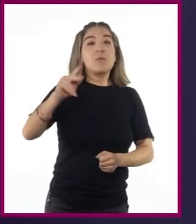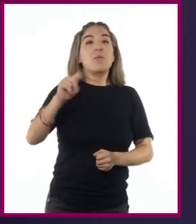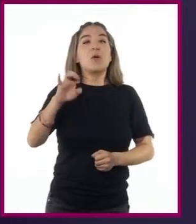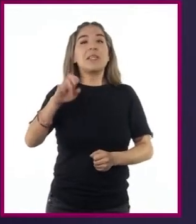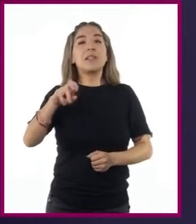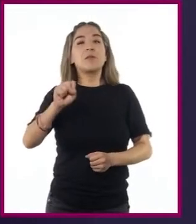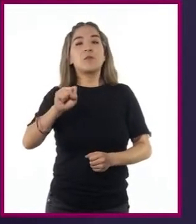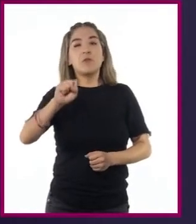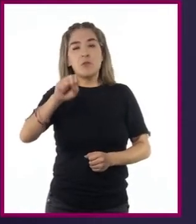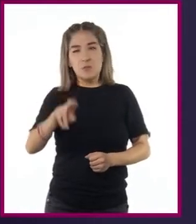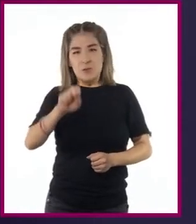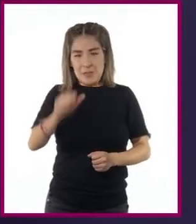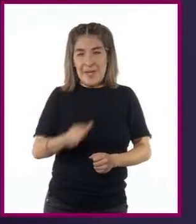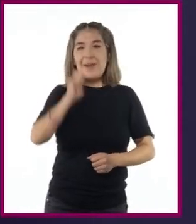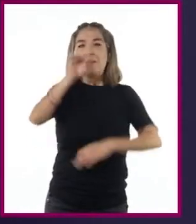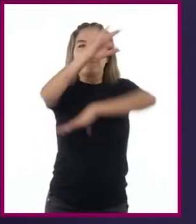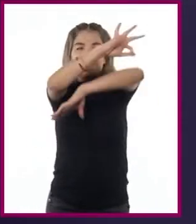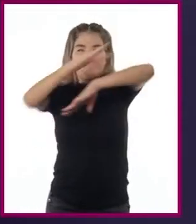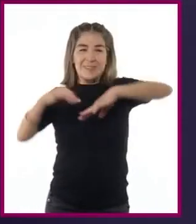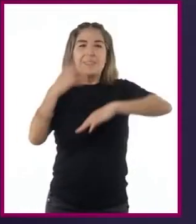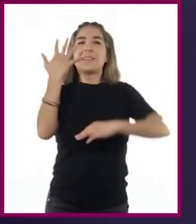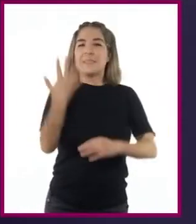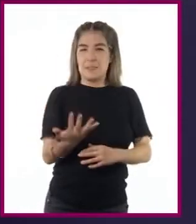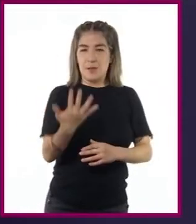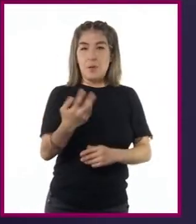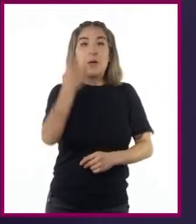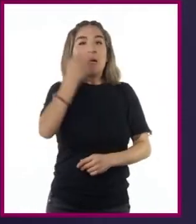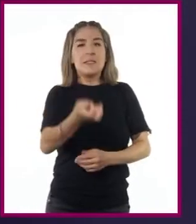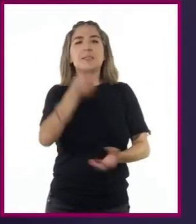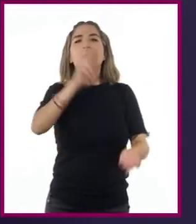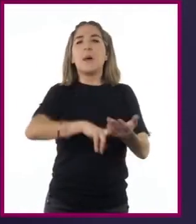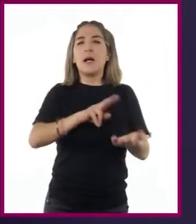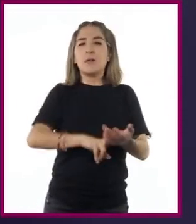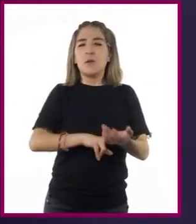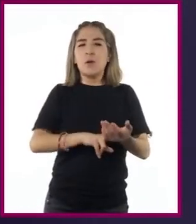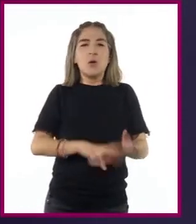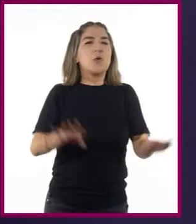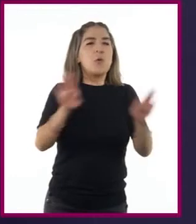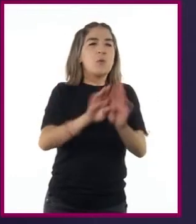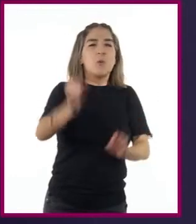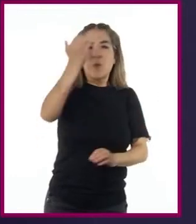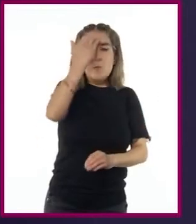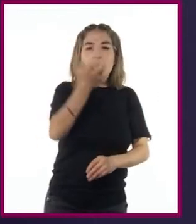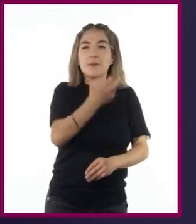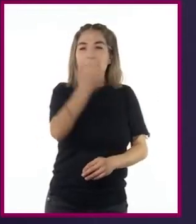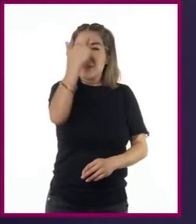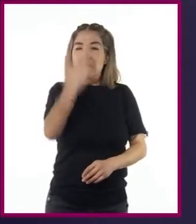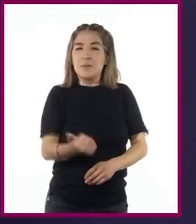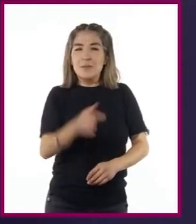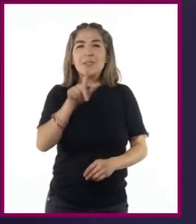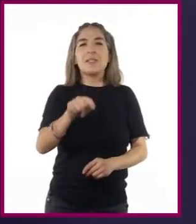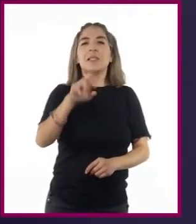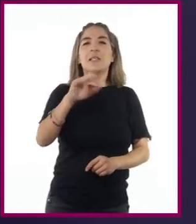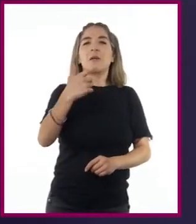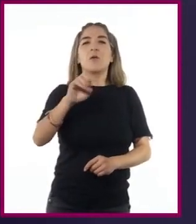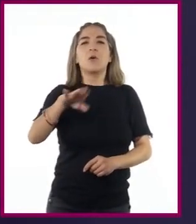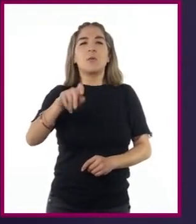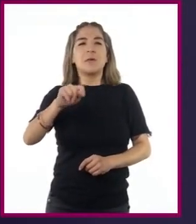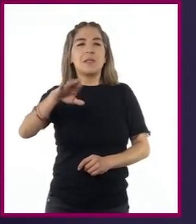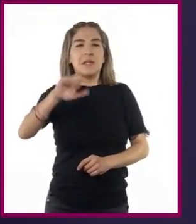5. Conociendo estos valores, solo se calcula la razón trigonométrica